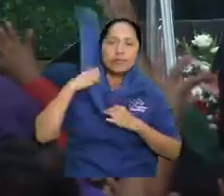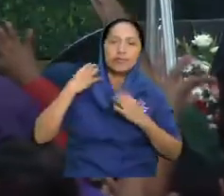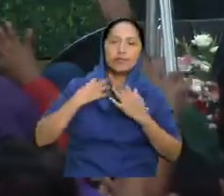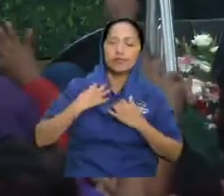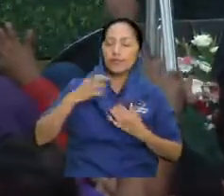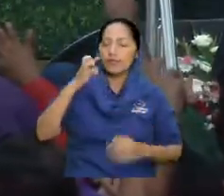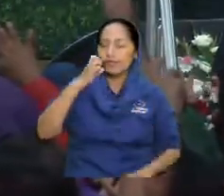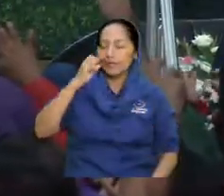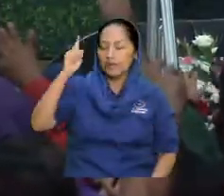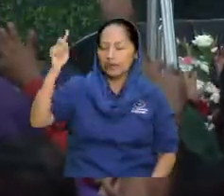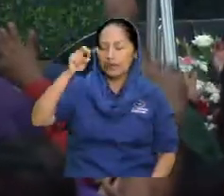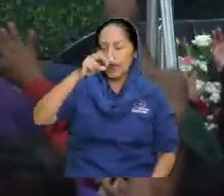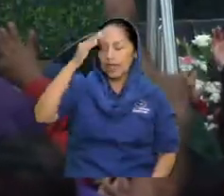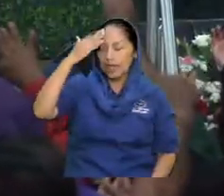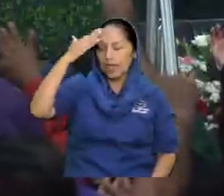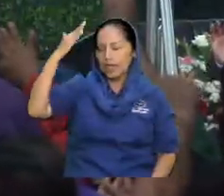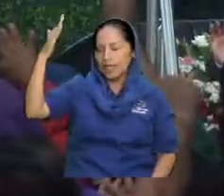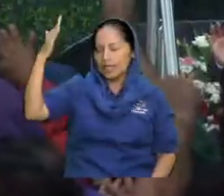Gracias.